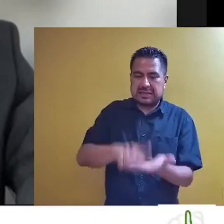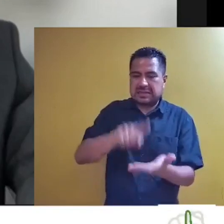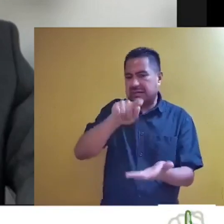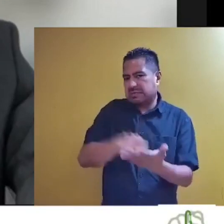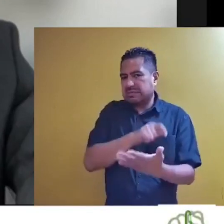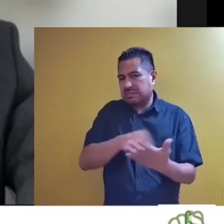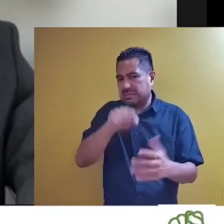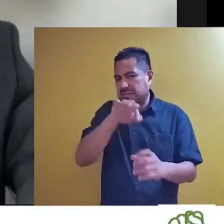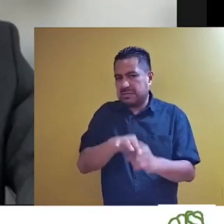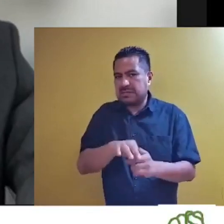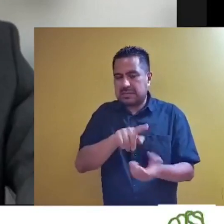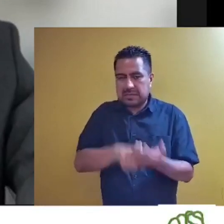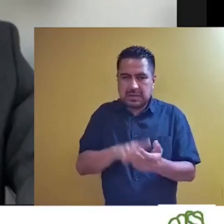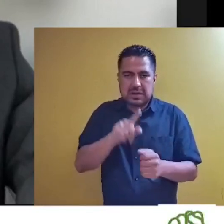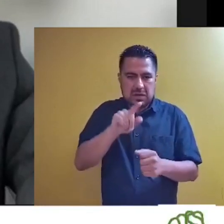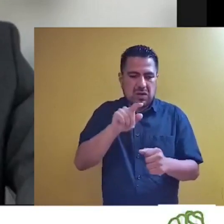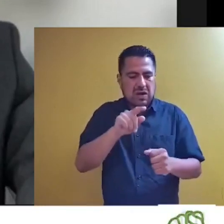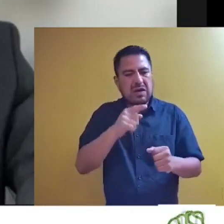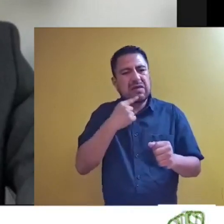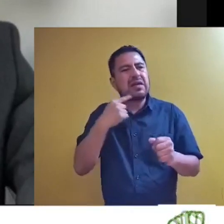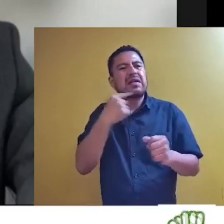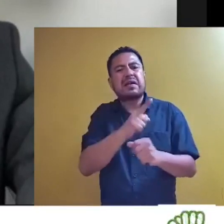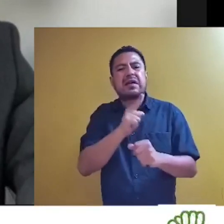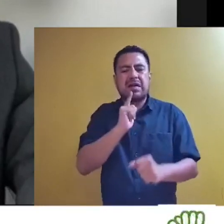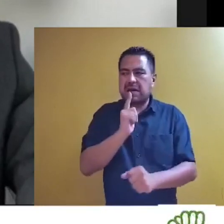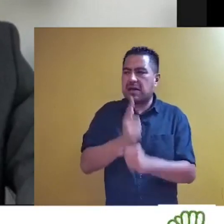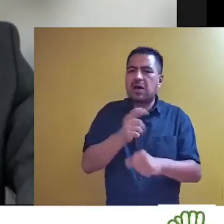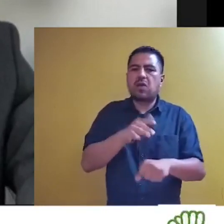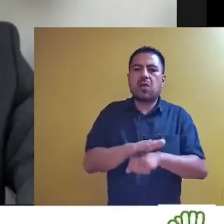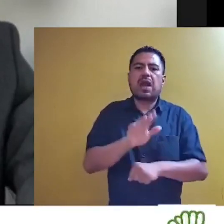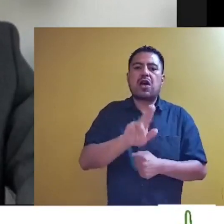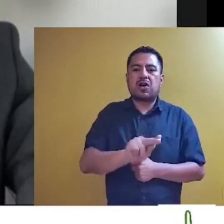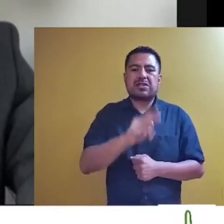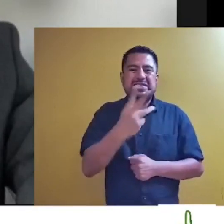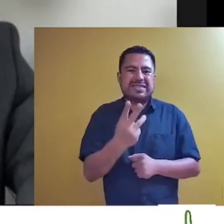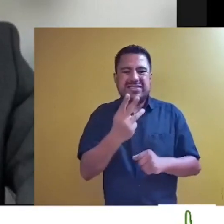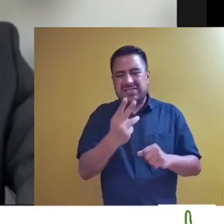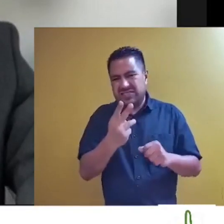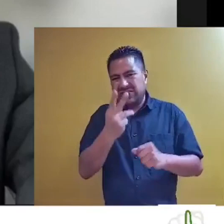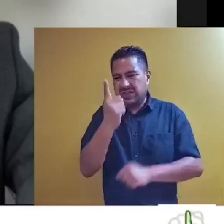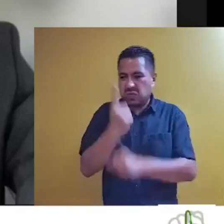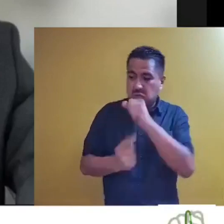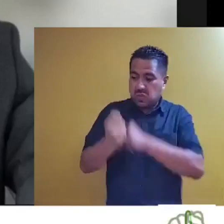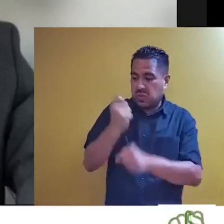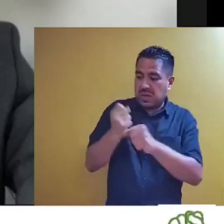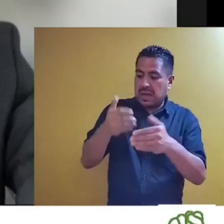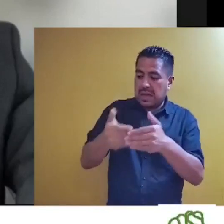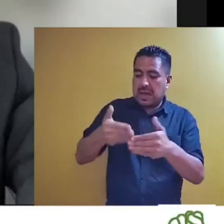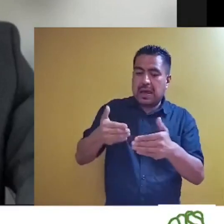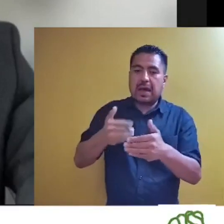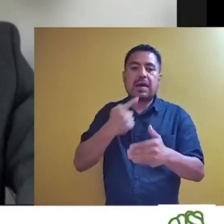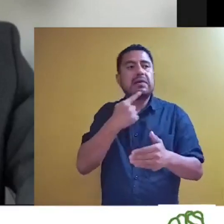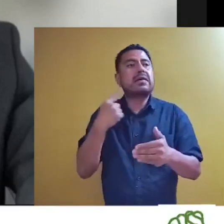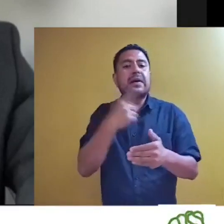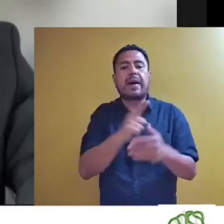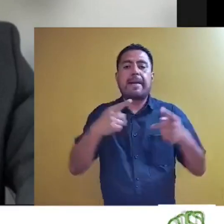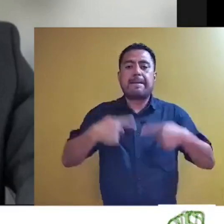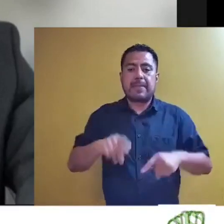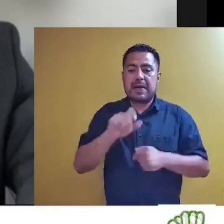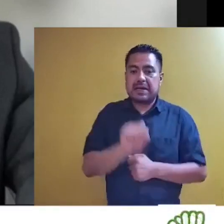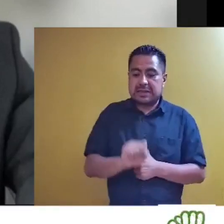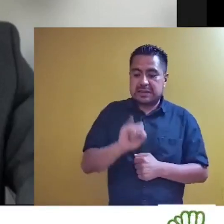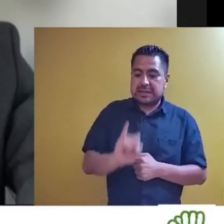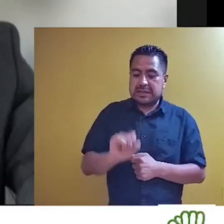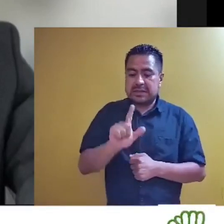en el expediente relativo al juicio electoral ciudadano identificado con el número 82 acumulado del año pasado, interpuesto por la ciudadana Silvia